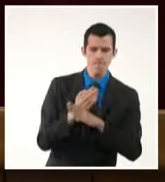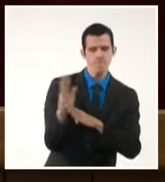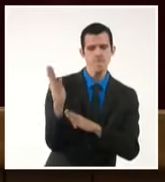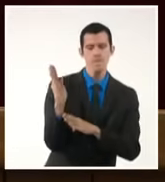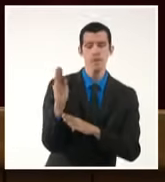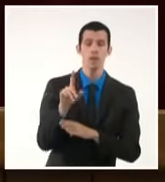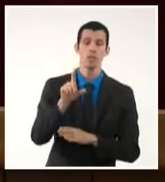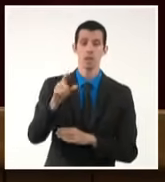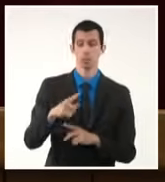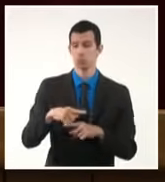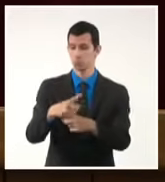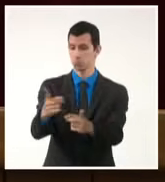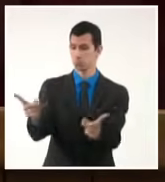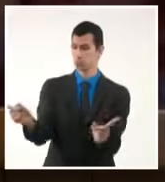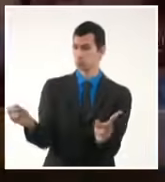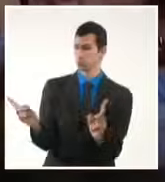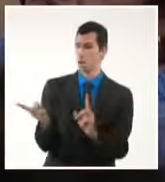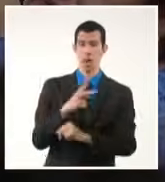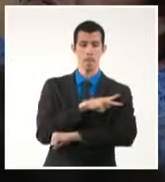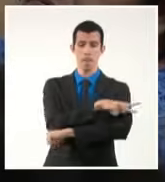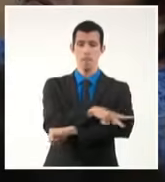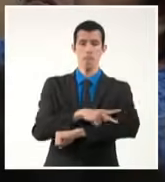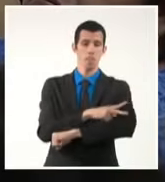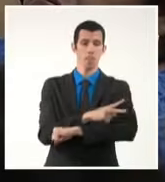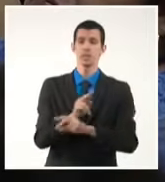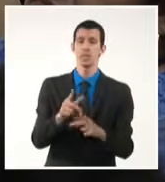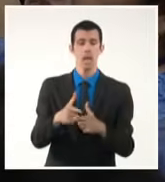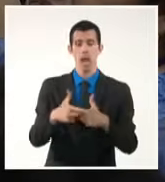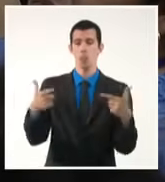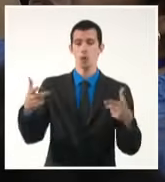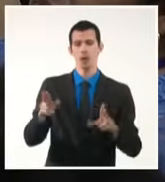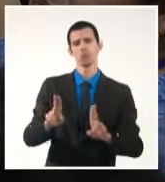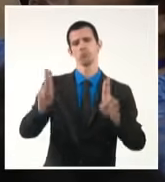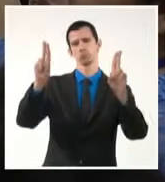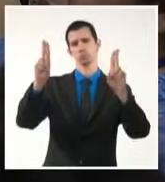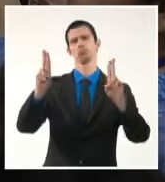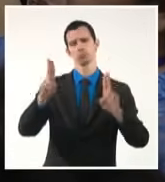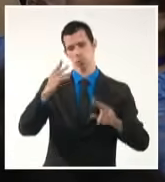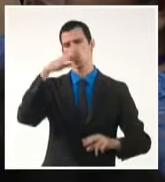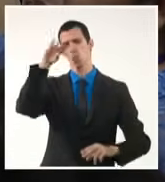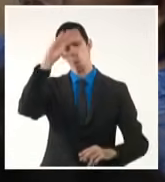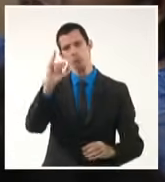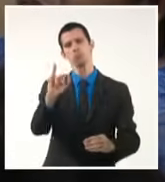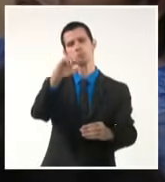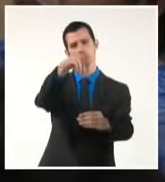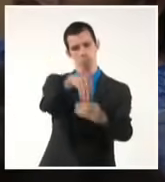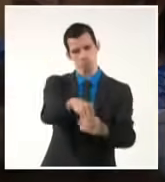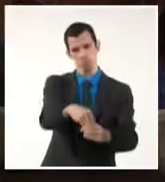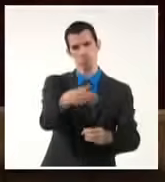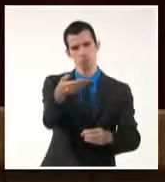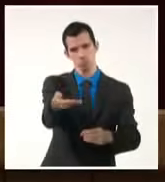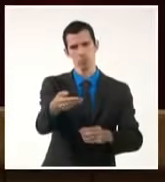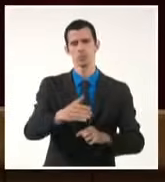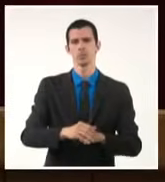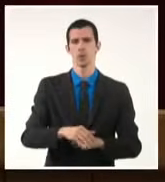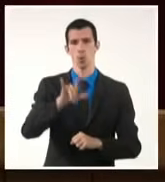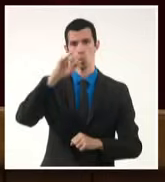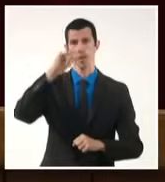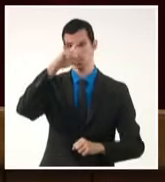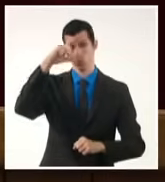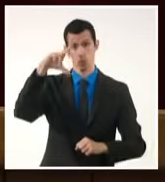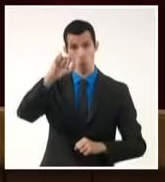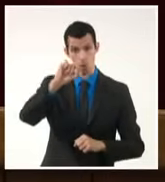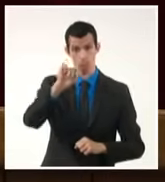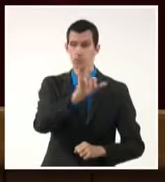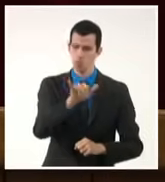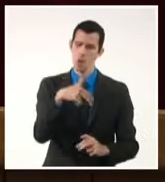votación al Consejo Ejecutivo de la UNESCO. La cuarta Conferencia de la Nación y la Emigración resultó